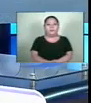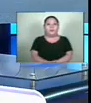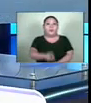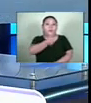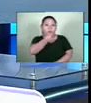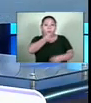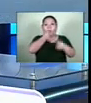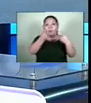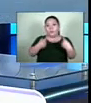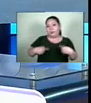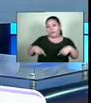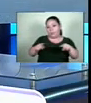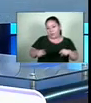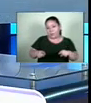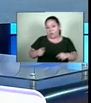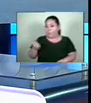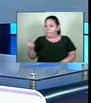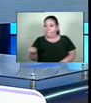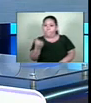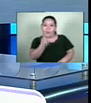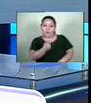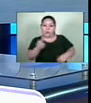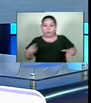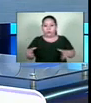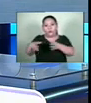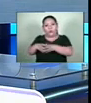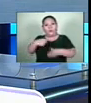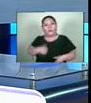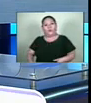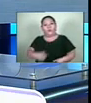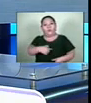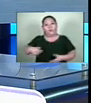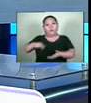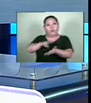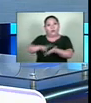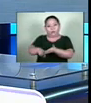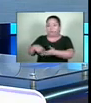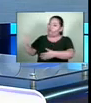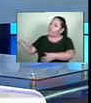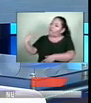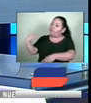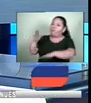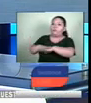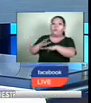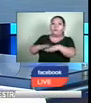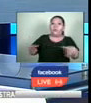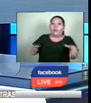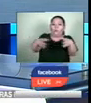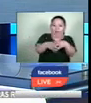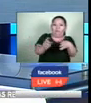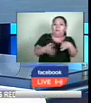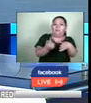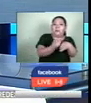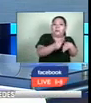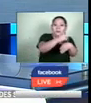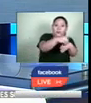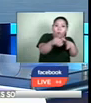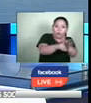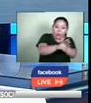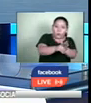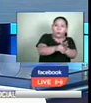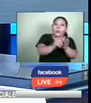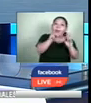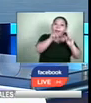Continuamos con más información. Representantes de comandos de salvamento fueron citados a la Comisión Especial de la Asamblea Legislativa